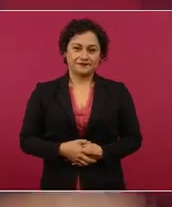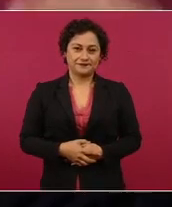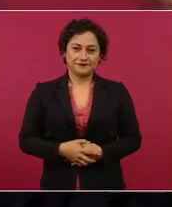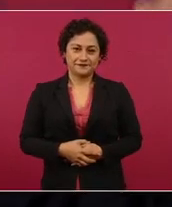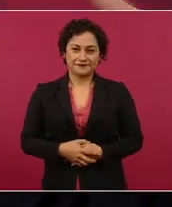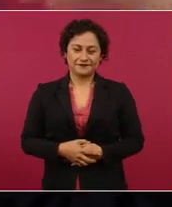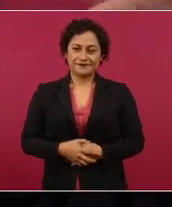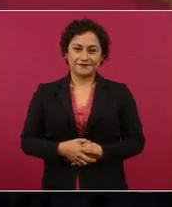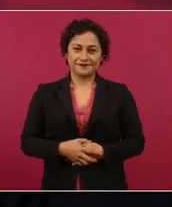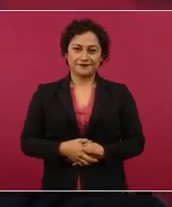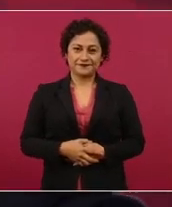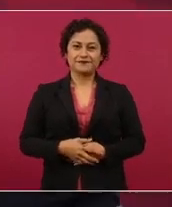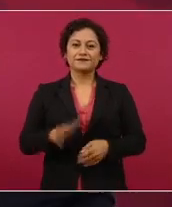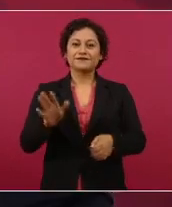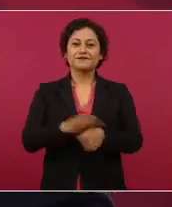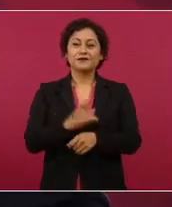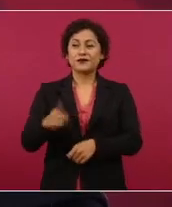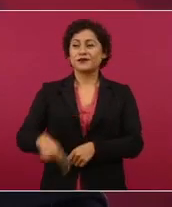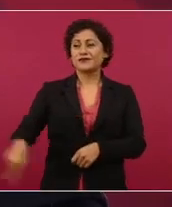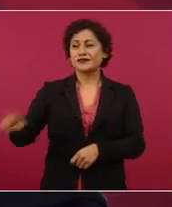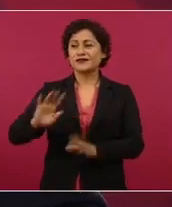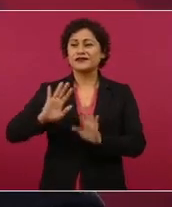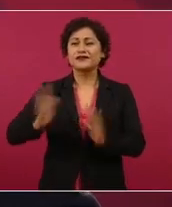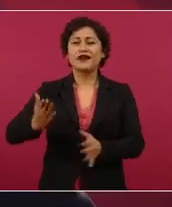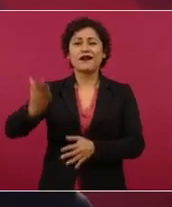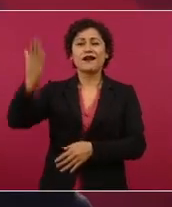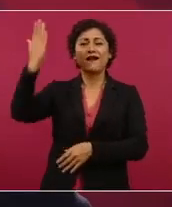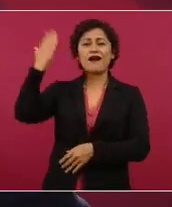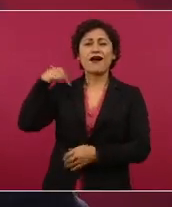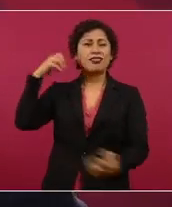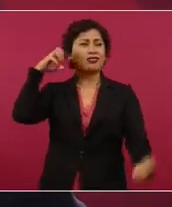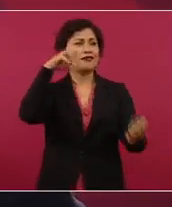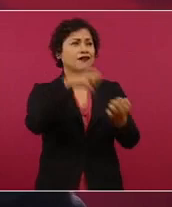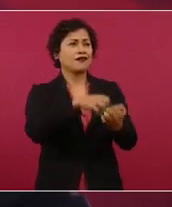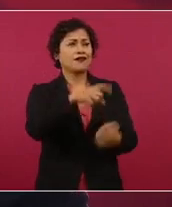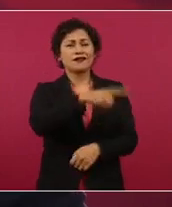Porque ya han engañado con eso.